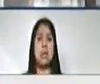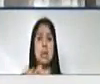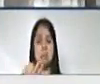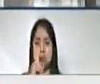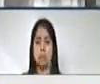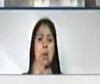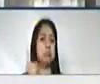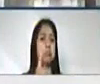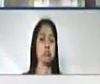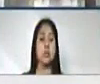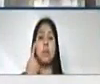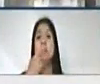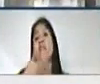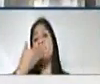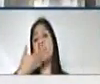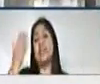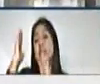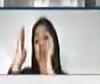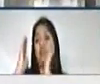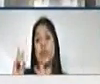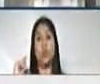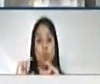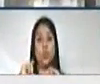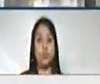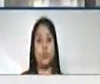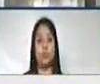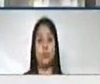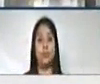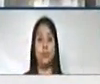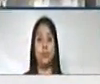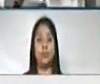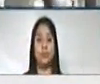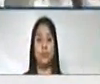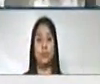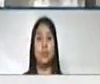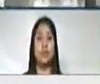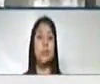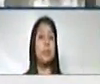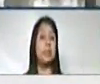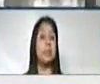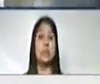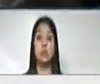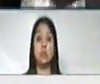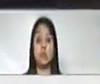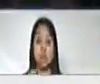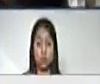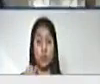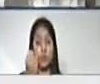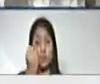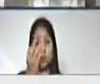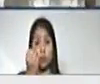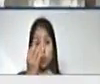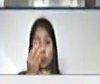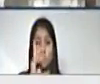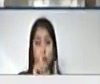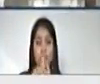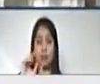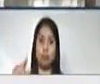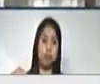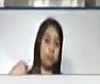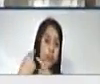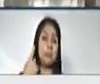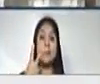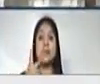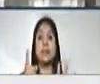también que mencionabas, Alan, durante los últimos días se ha reportado el incremento de casos de COVID-19. Esto viene a ser una